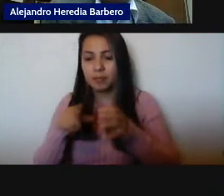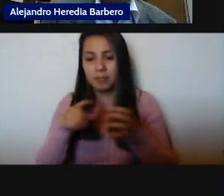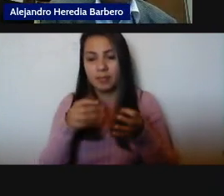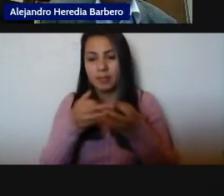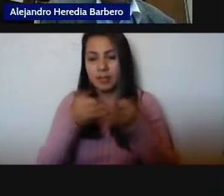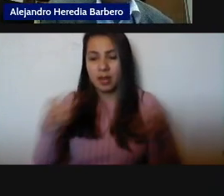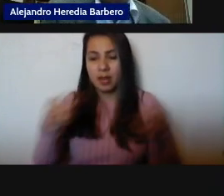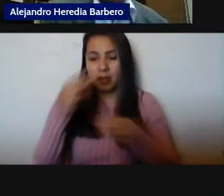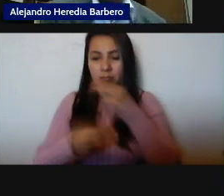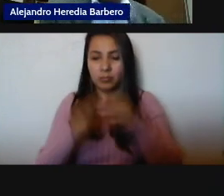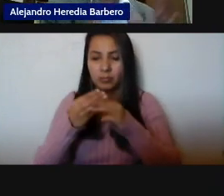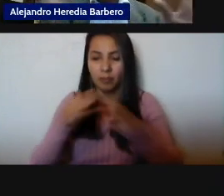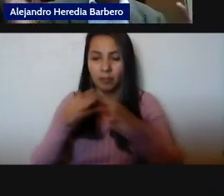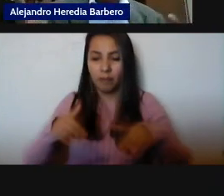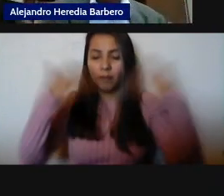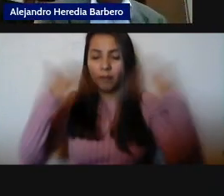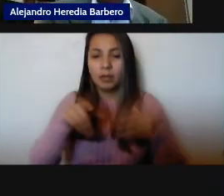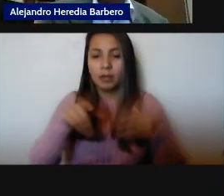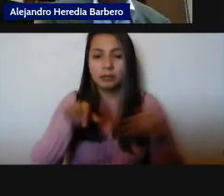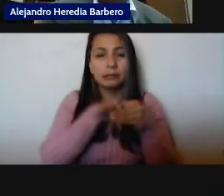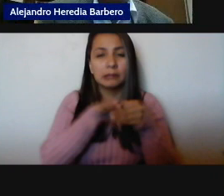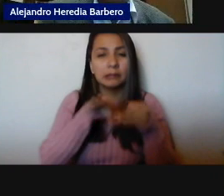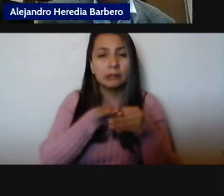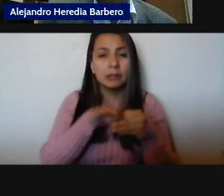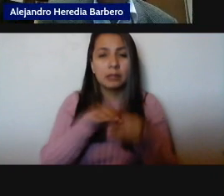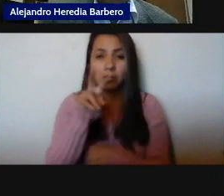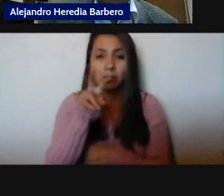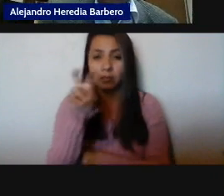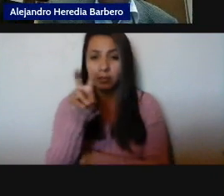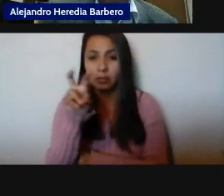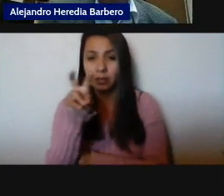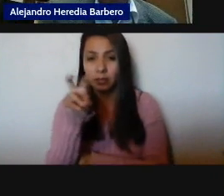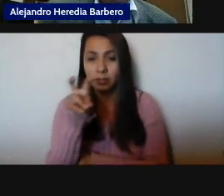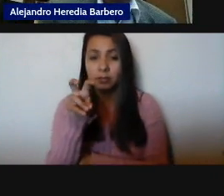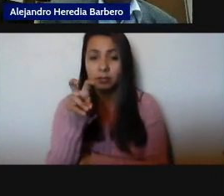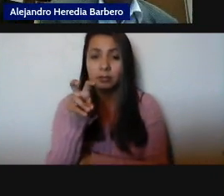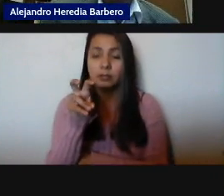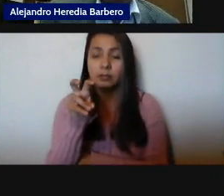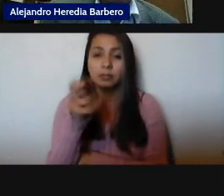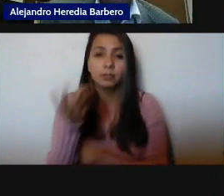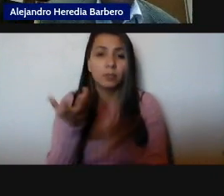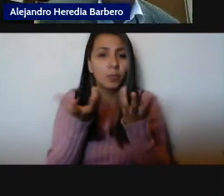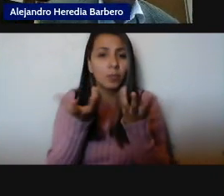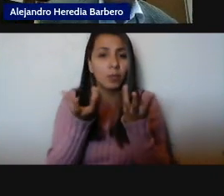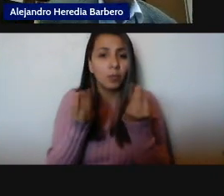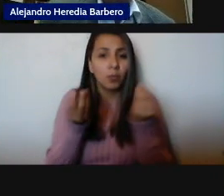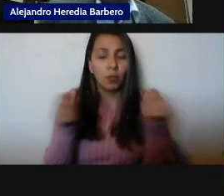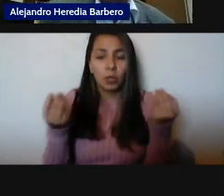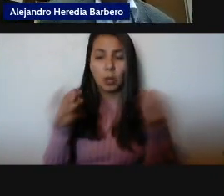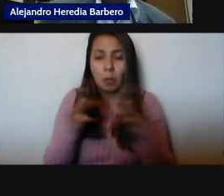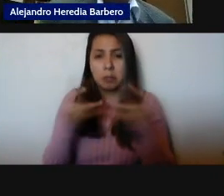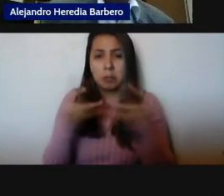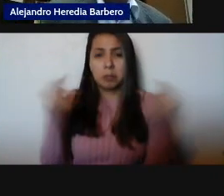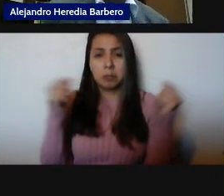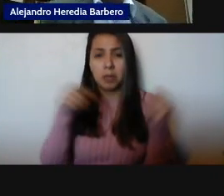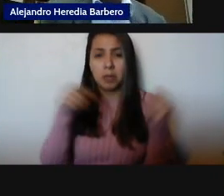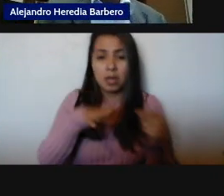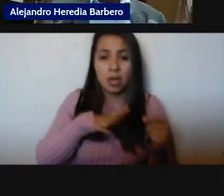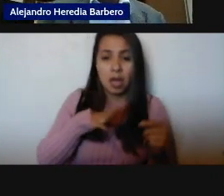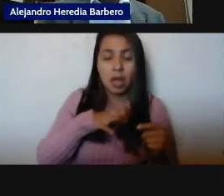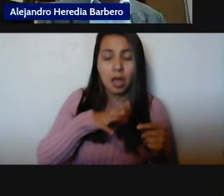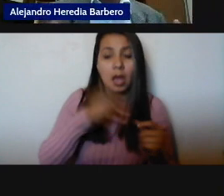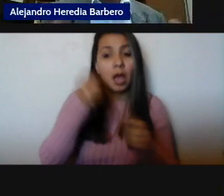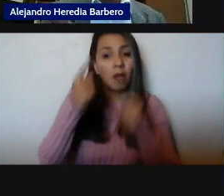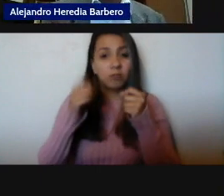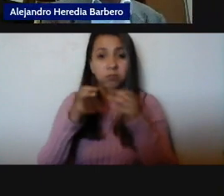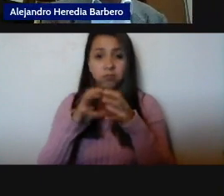en el ambiente fuera de la Tierra, pues llega casi a 200. Y hay muchos muy versátiles también,